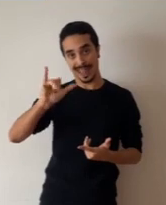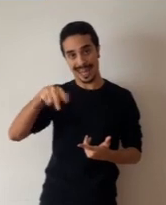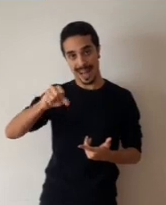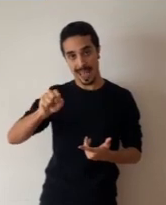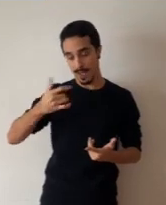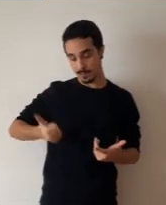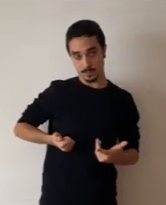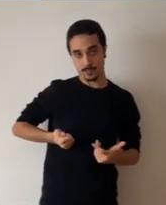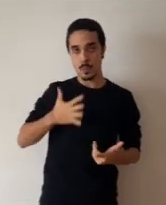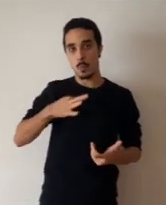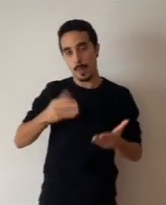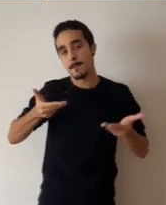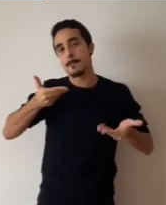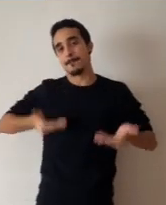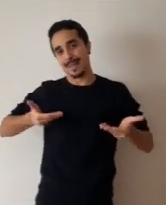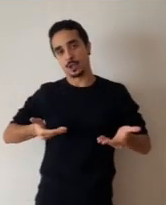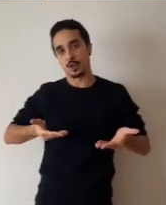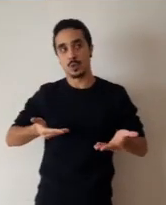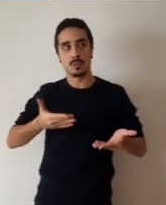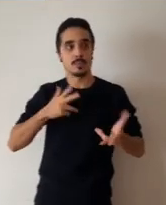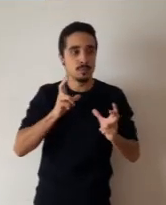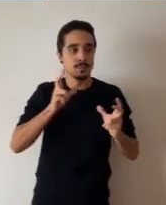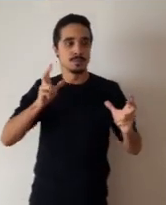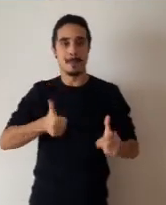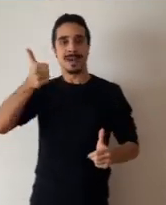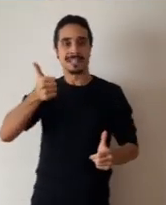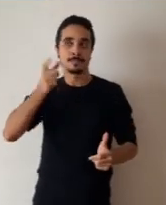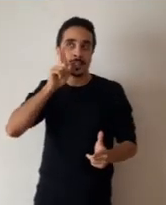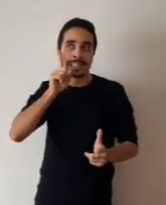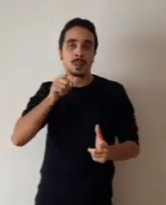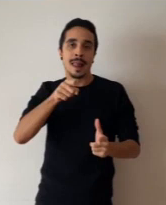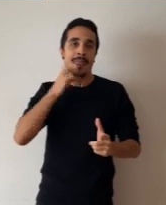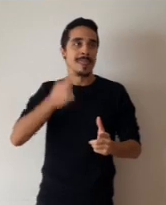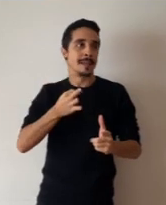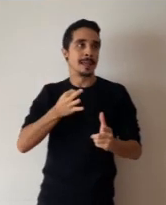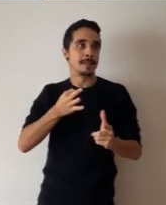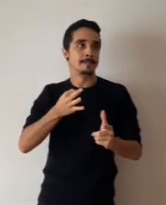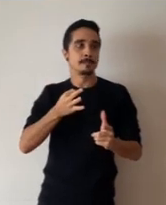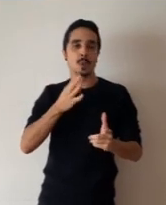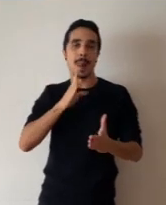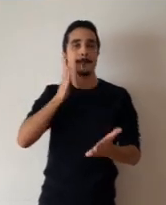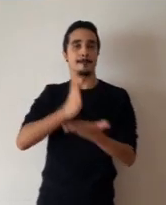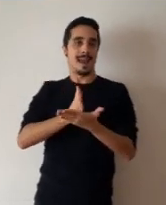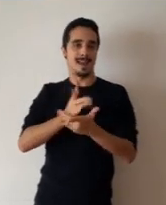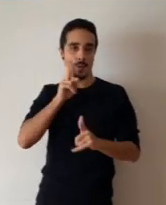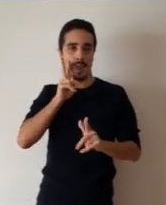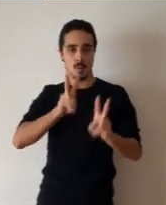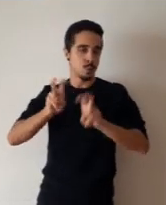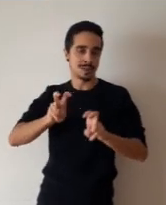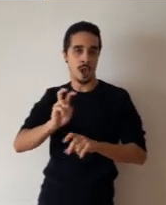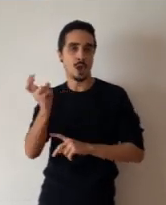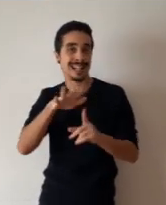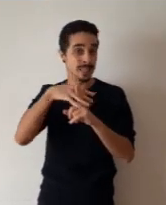más cantidad de insulina, y que a su vez el aumentar la insulina le hace aumentar el peso, con lo cual a lo mejor hay que romper ese